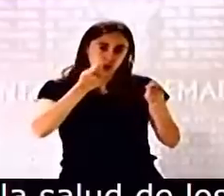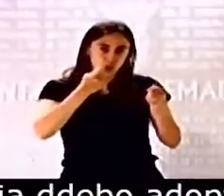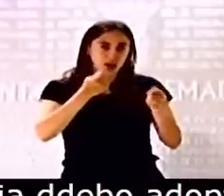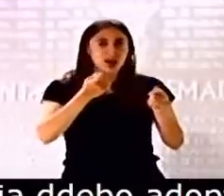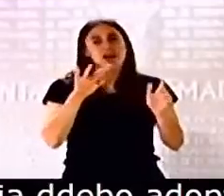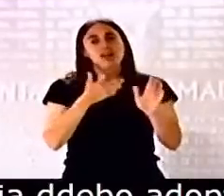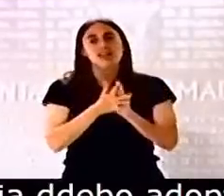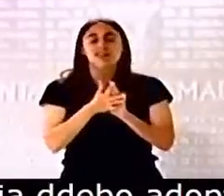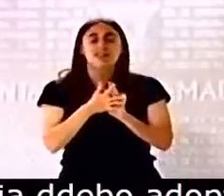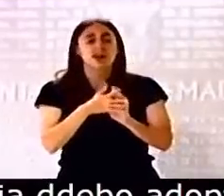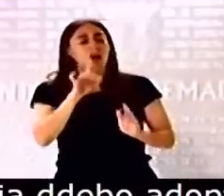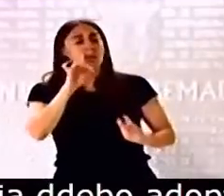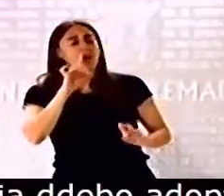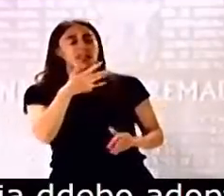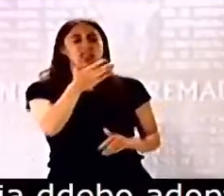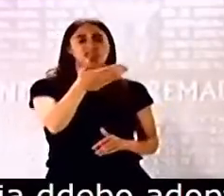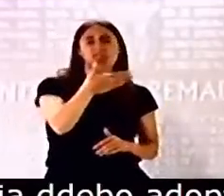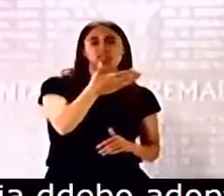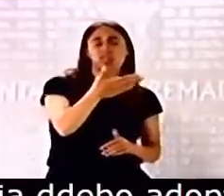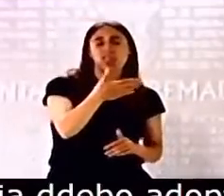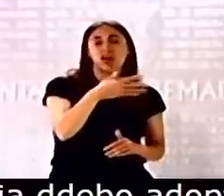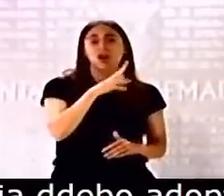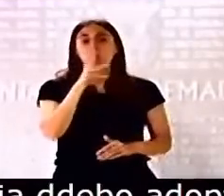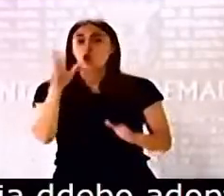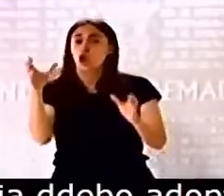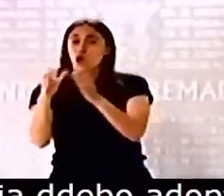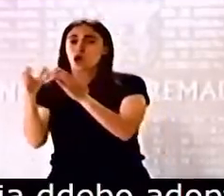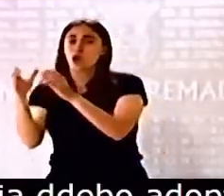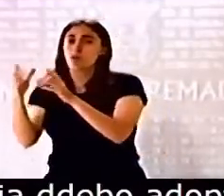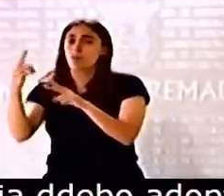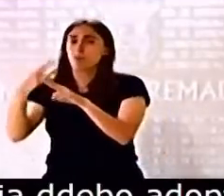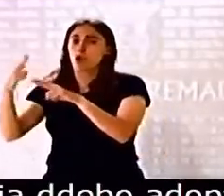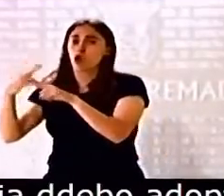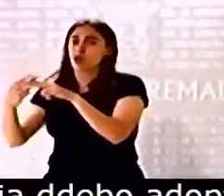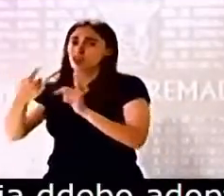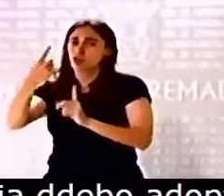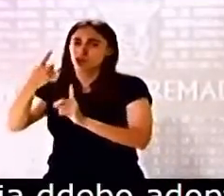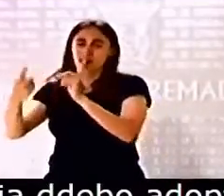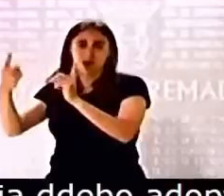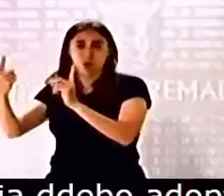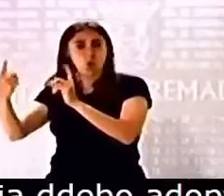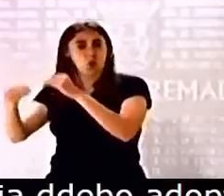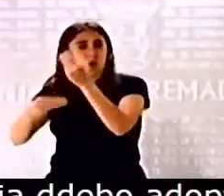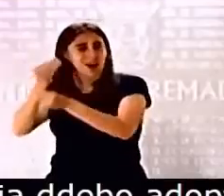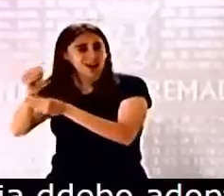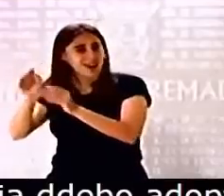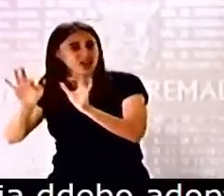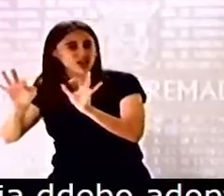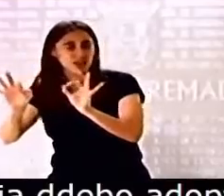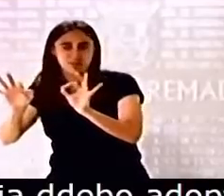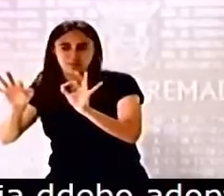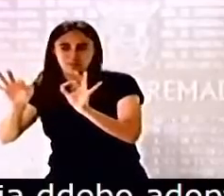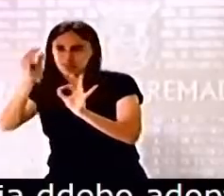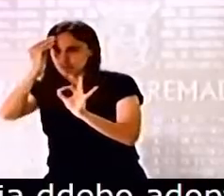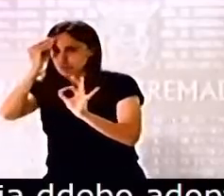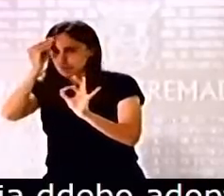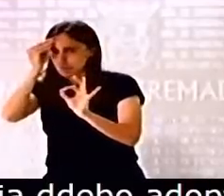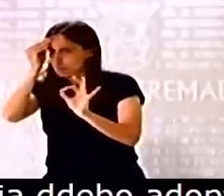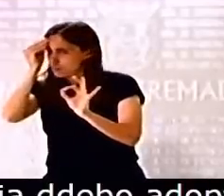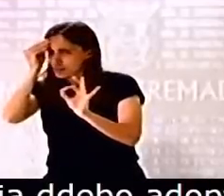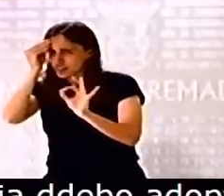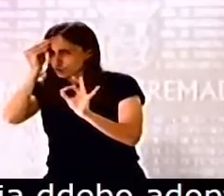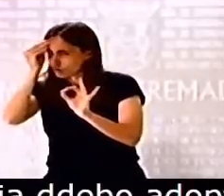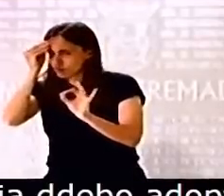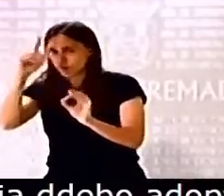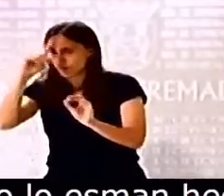Frivolizar sobre estas cuestiones, como han hecho determinados grupos políticos locales, me parece una auténtica aberración.